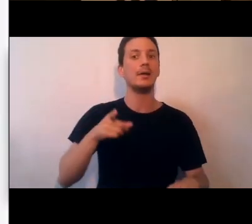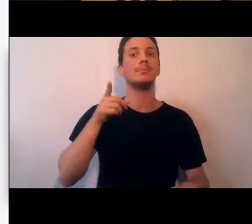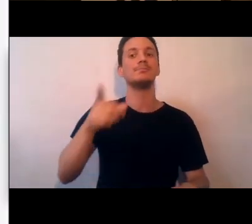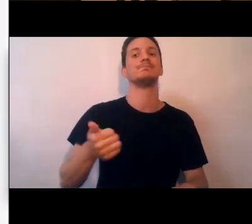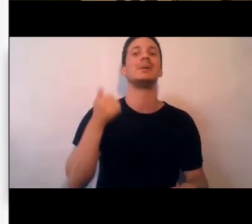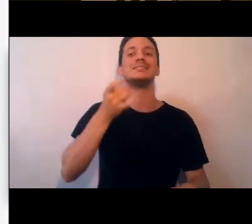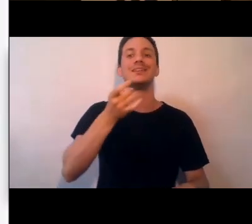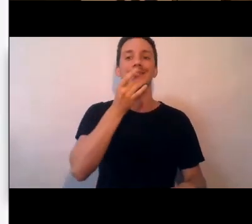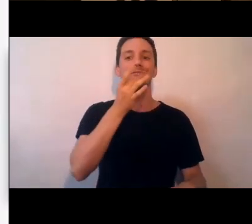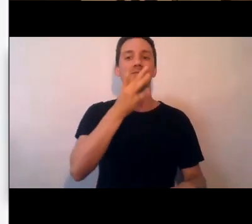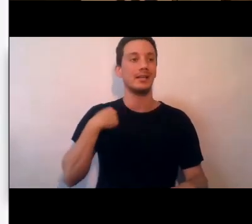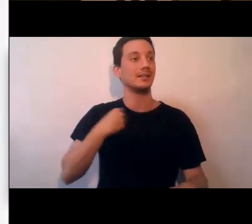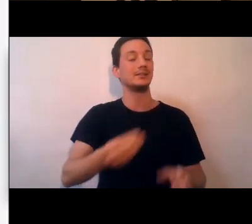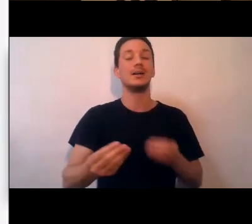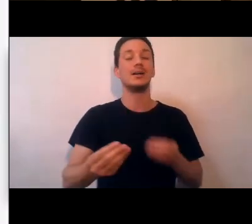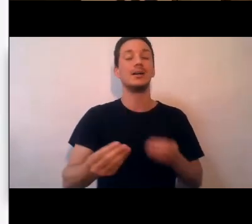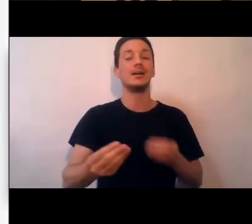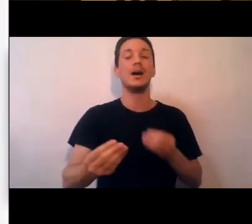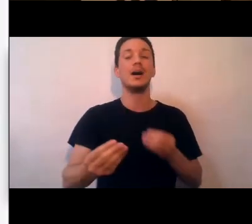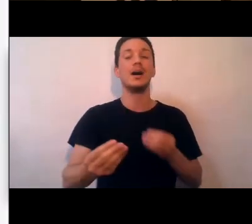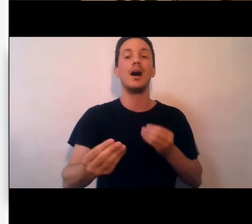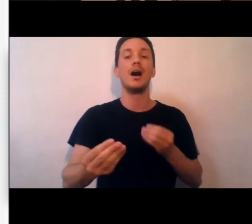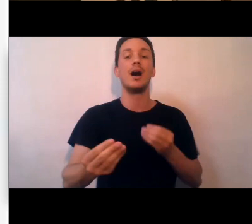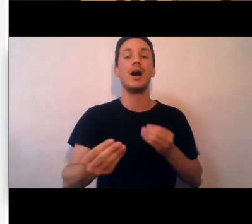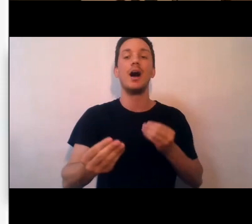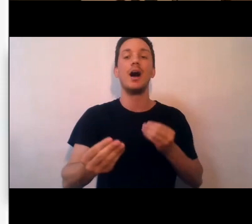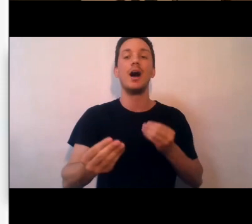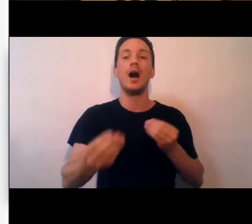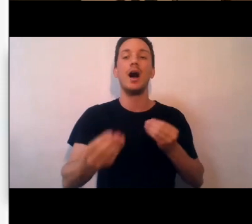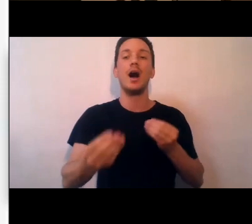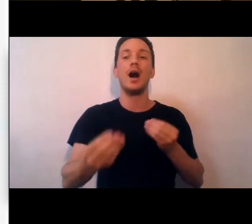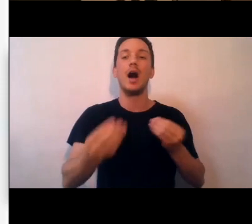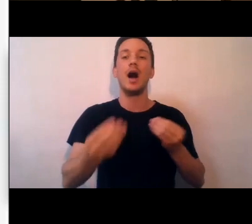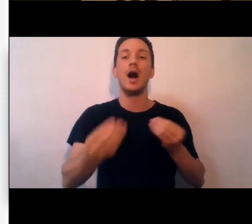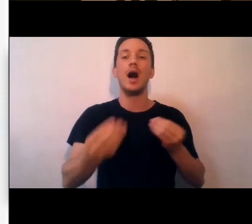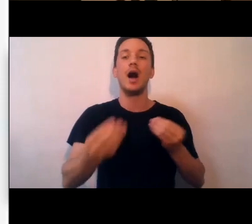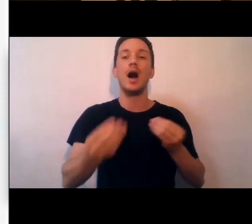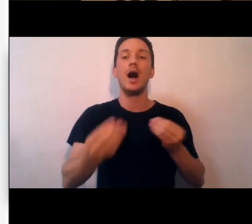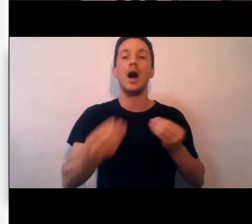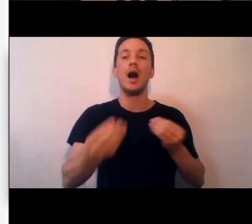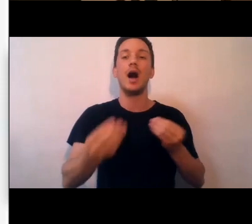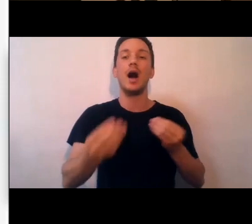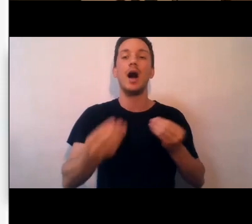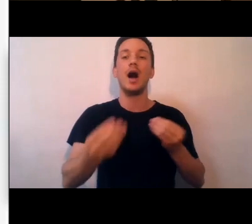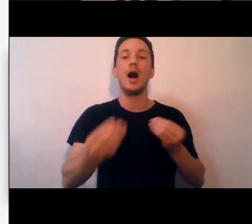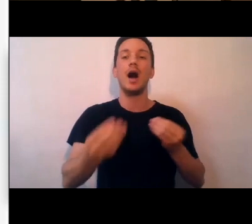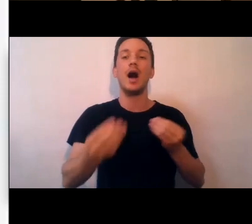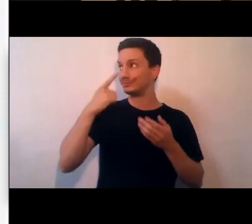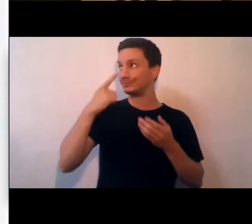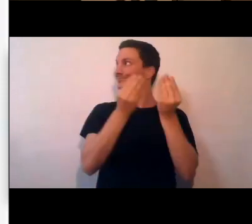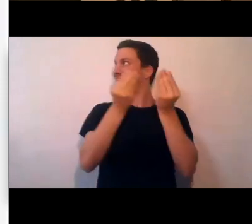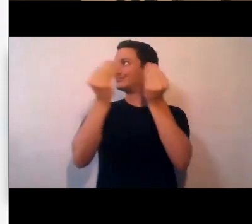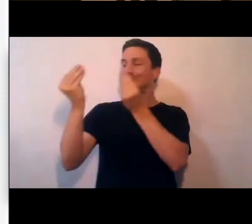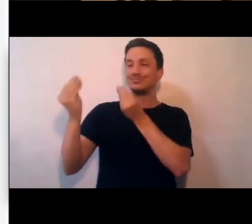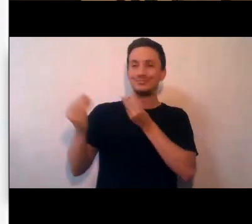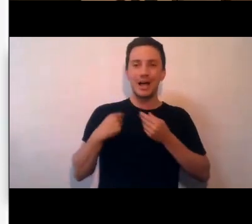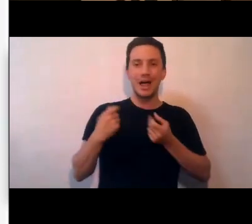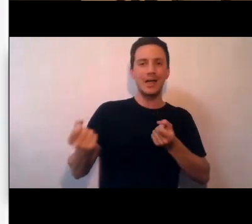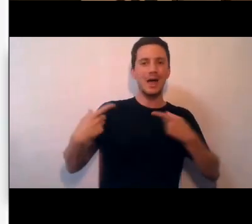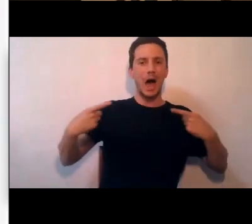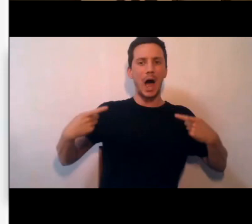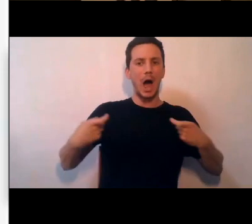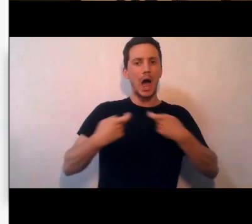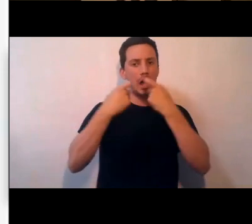tener alergias alimentarias o ambientales, pero el hecho de tener atopia no quiere decir que sea porque